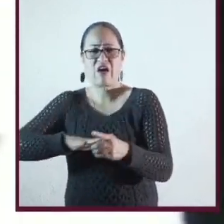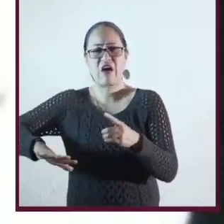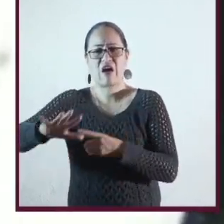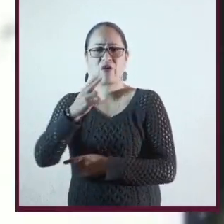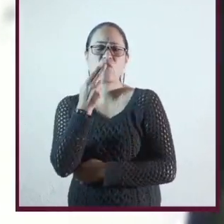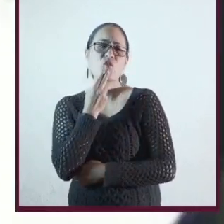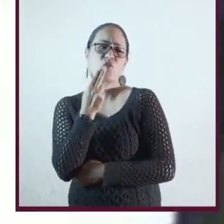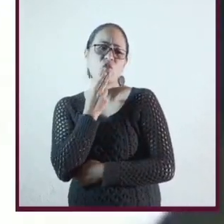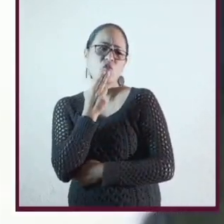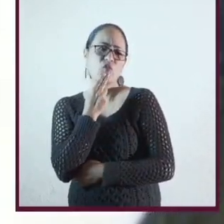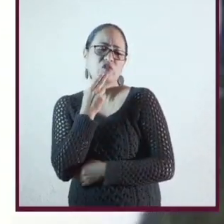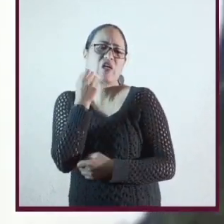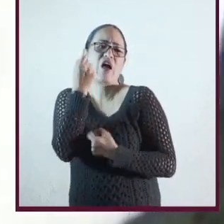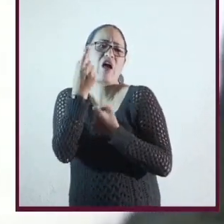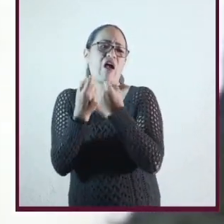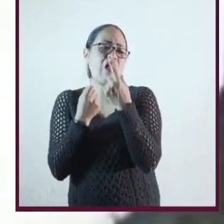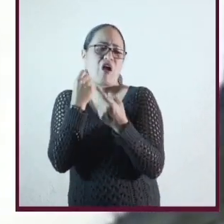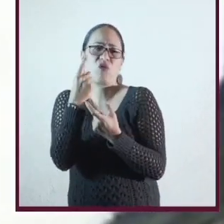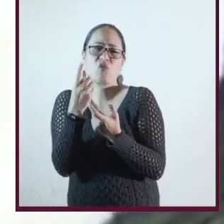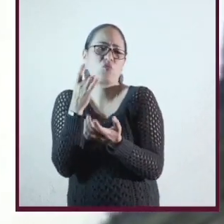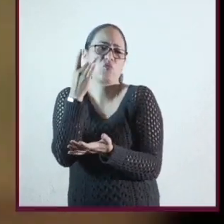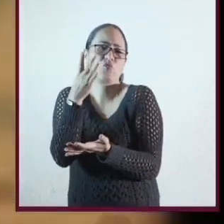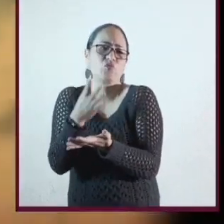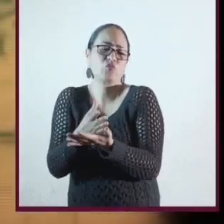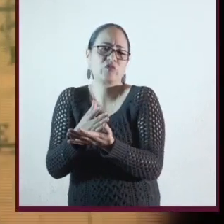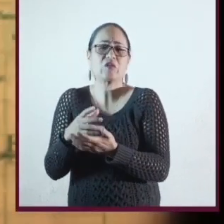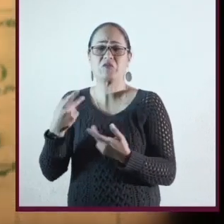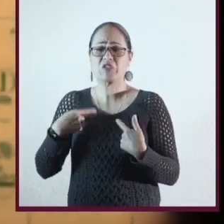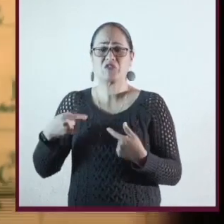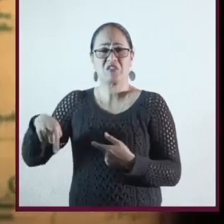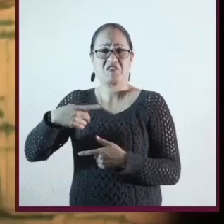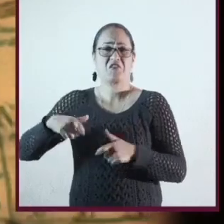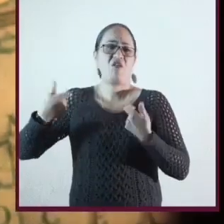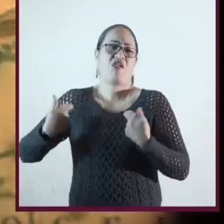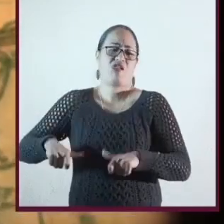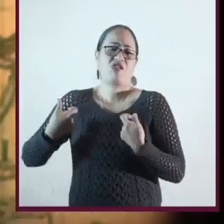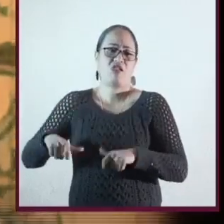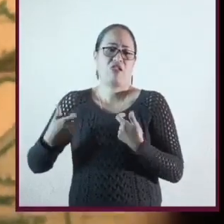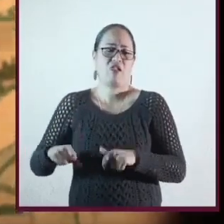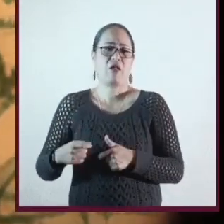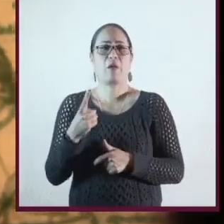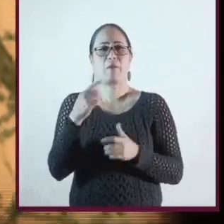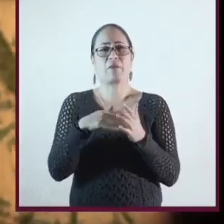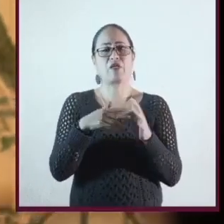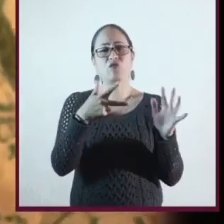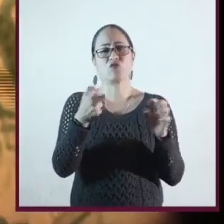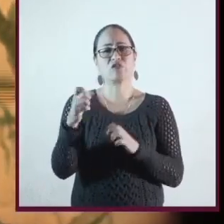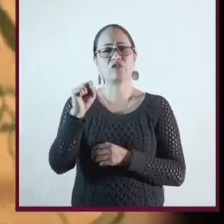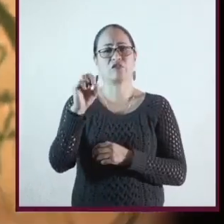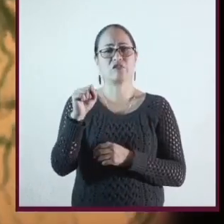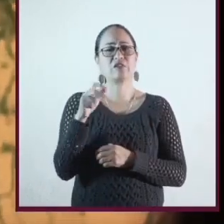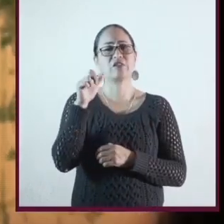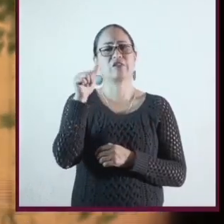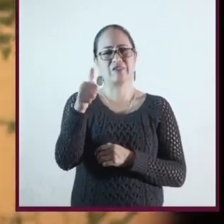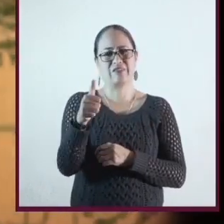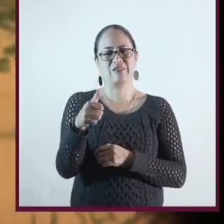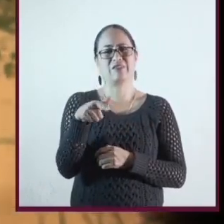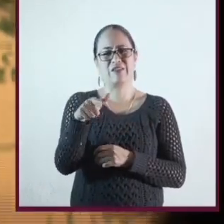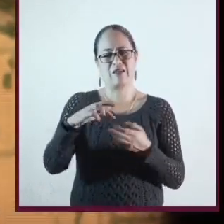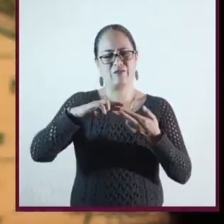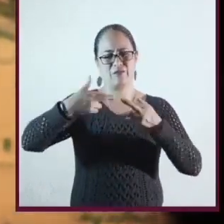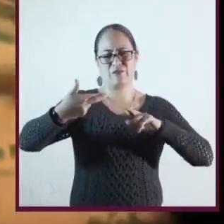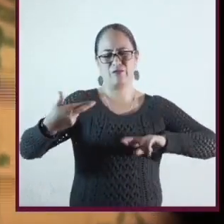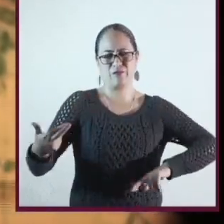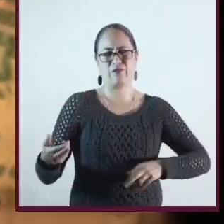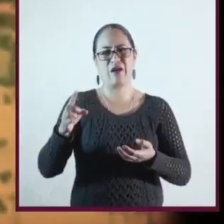que quedan en manos de algunos cuantos magnates. Para 1866, el cable telegráfico transatlántico